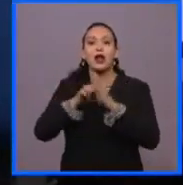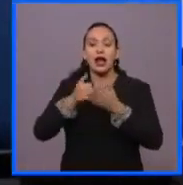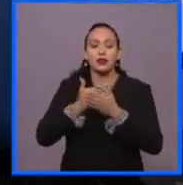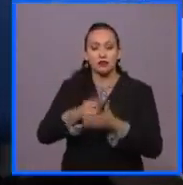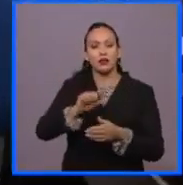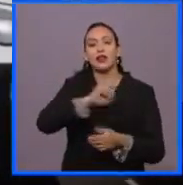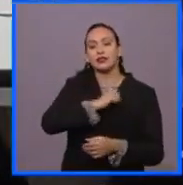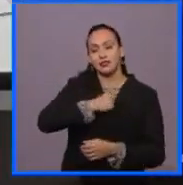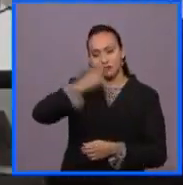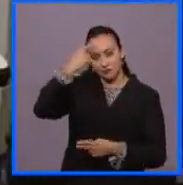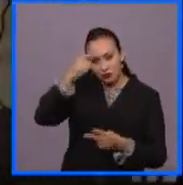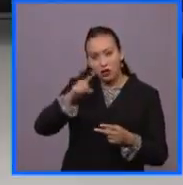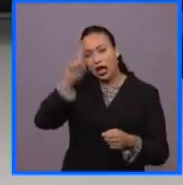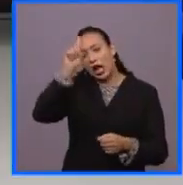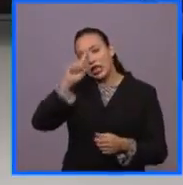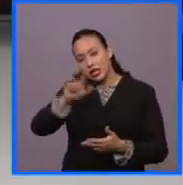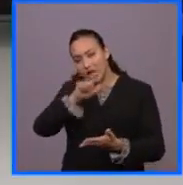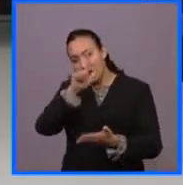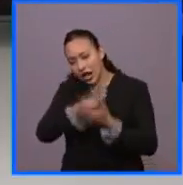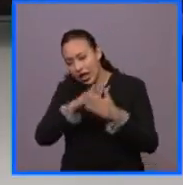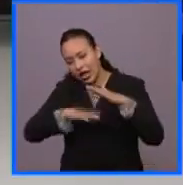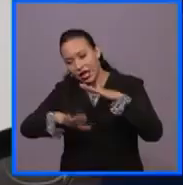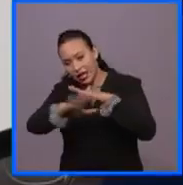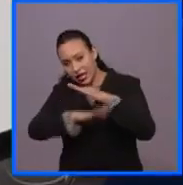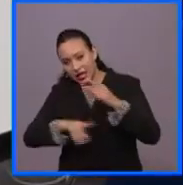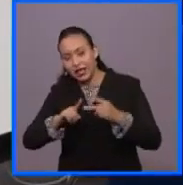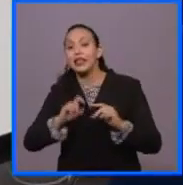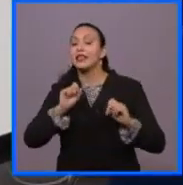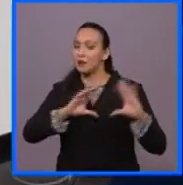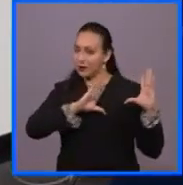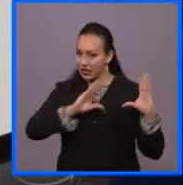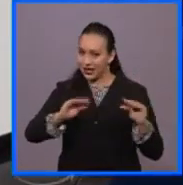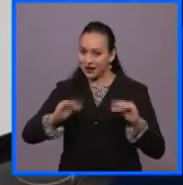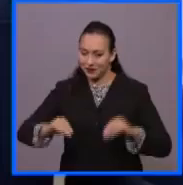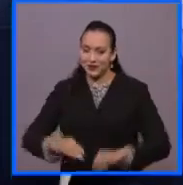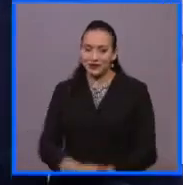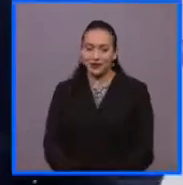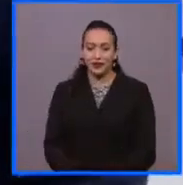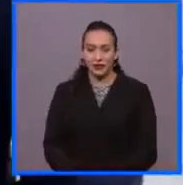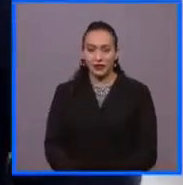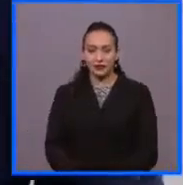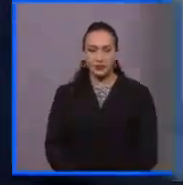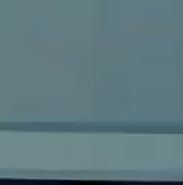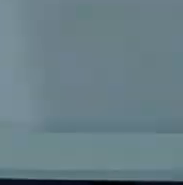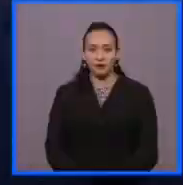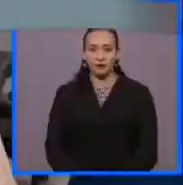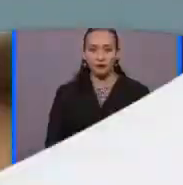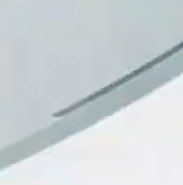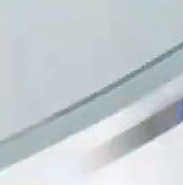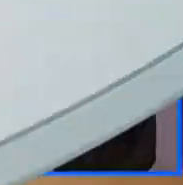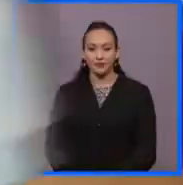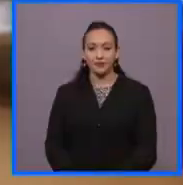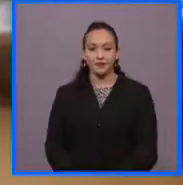mental, orientación jurídica básica y capacitación.